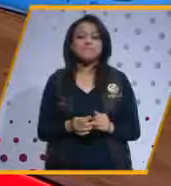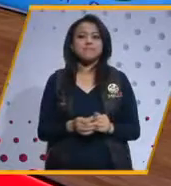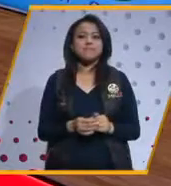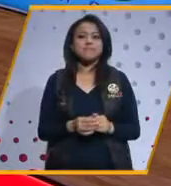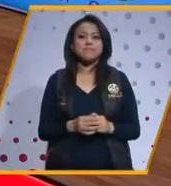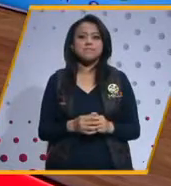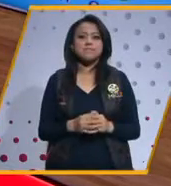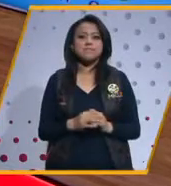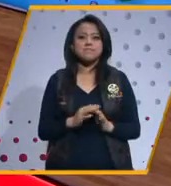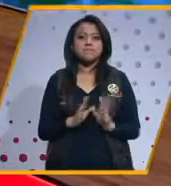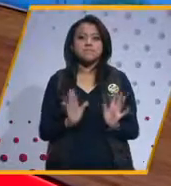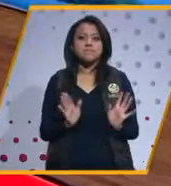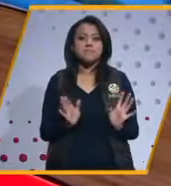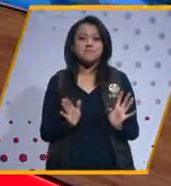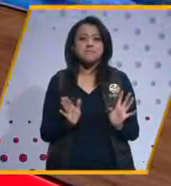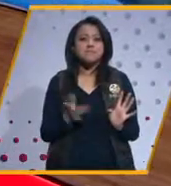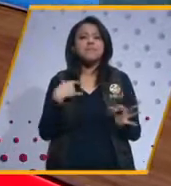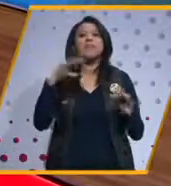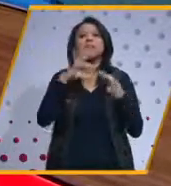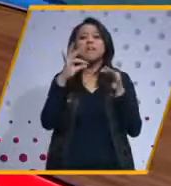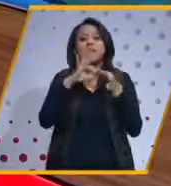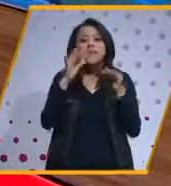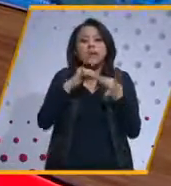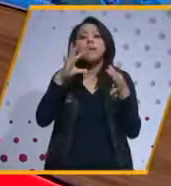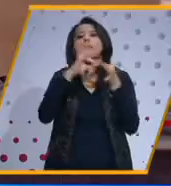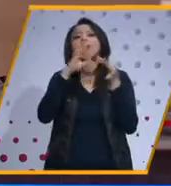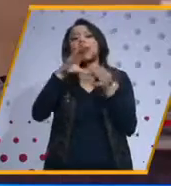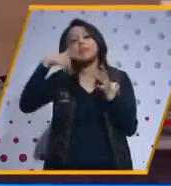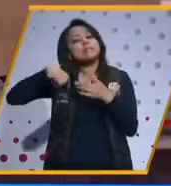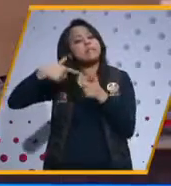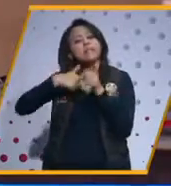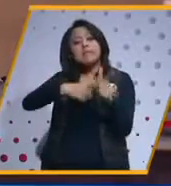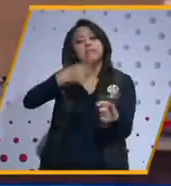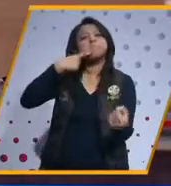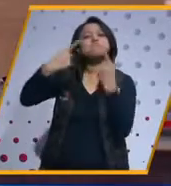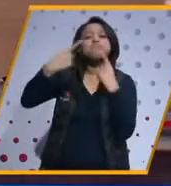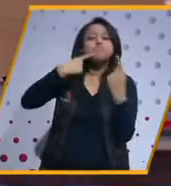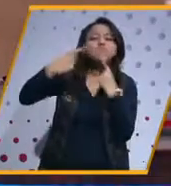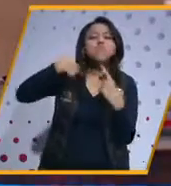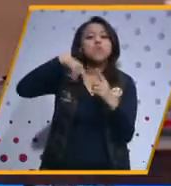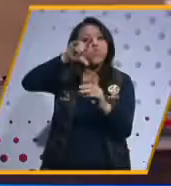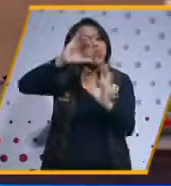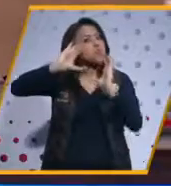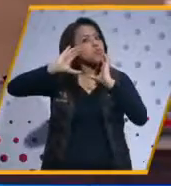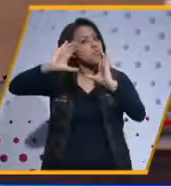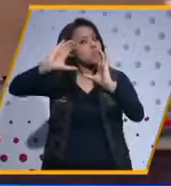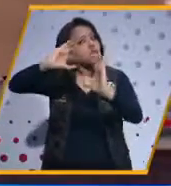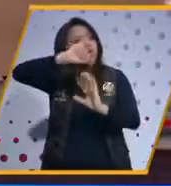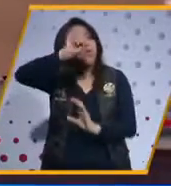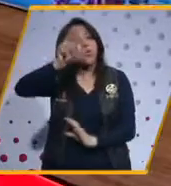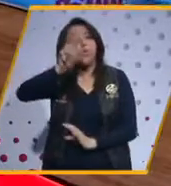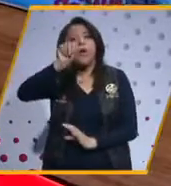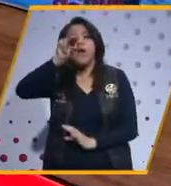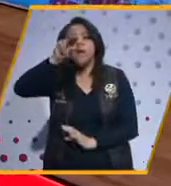¿Ya tiene la pluma? Estamos platicando de las cajas de ahorro. Hay que tener mucho cuidado, mire, el día de hoy está Juan Pablo de